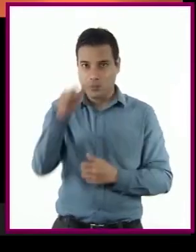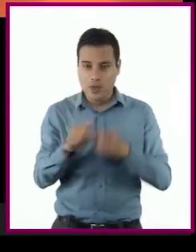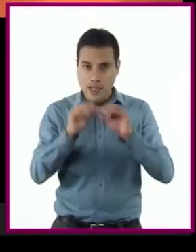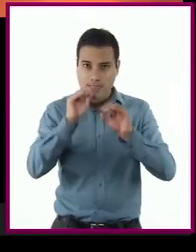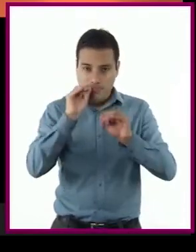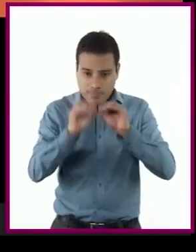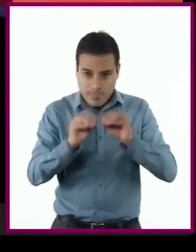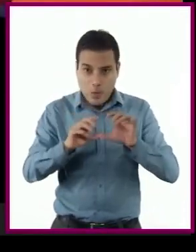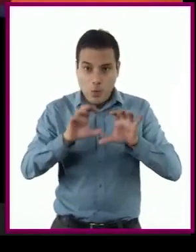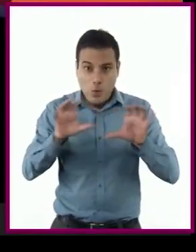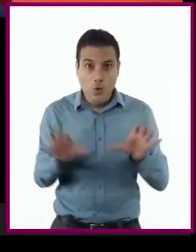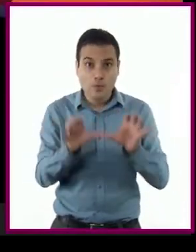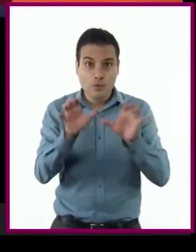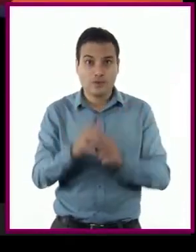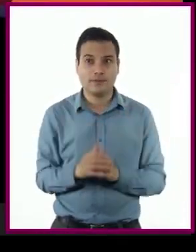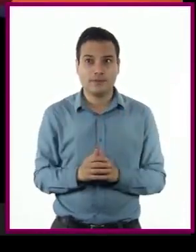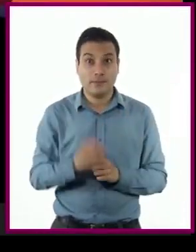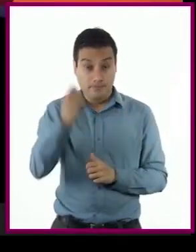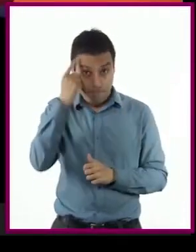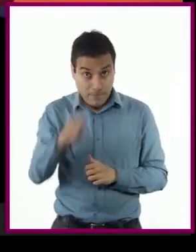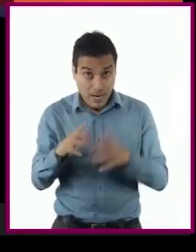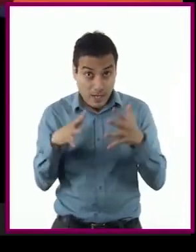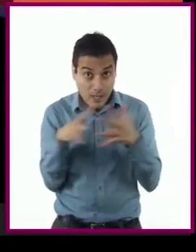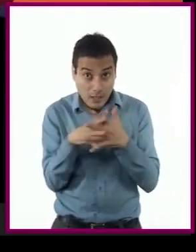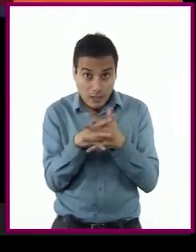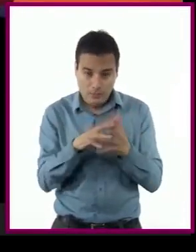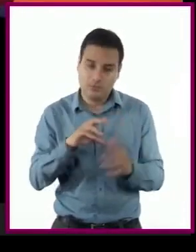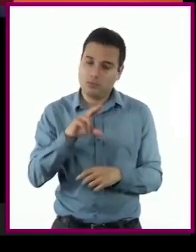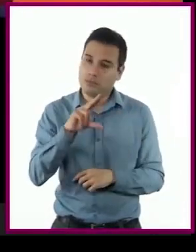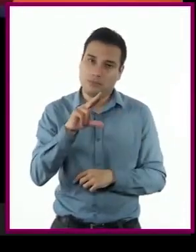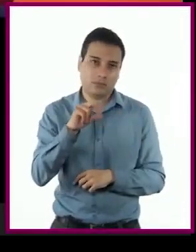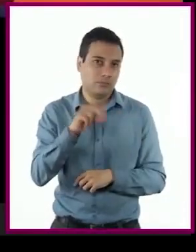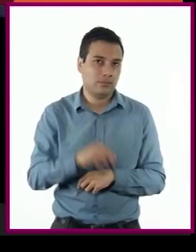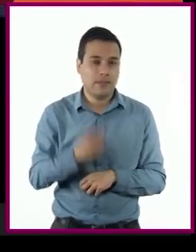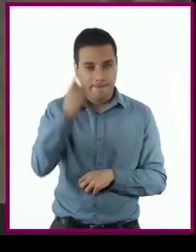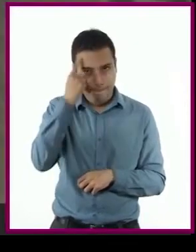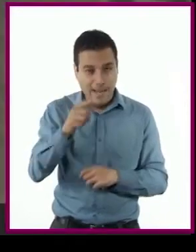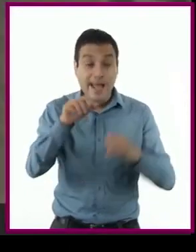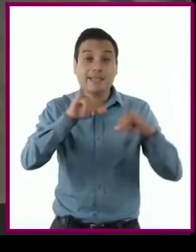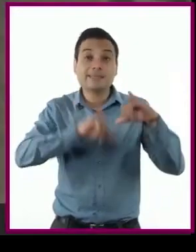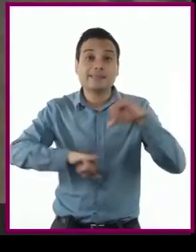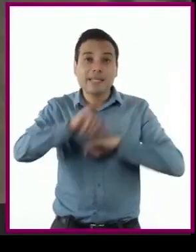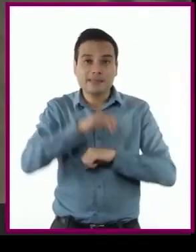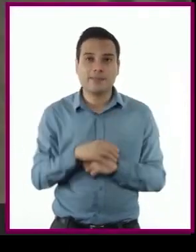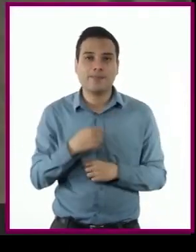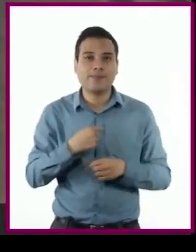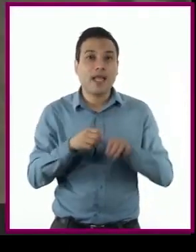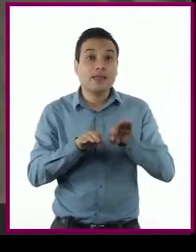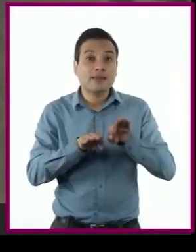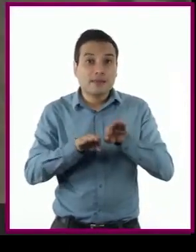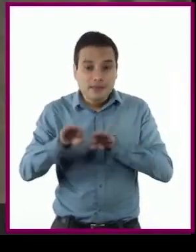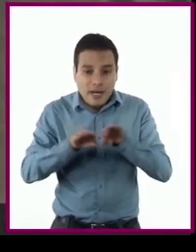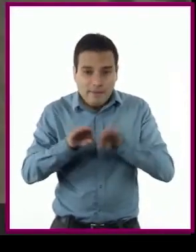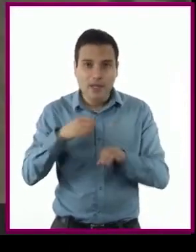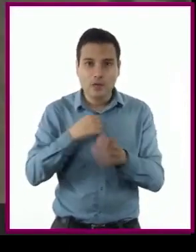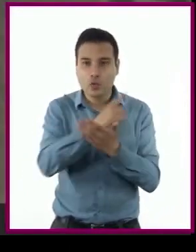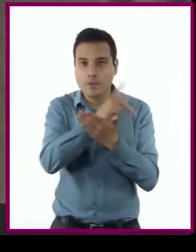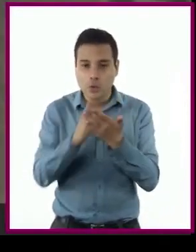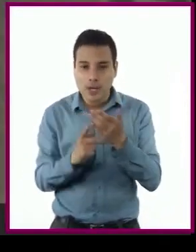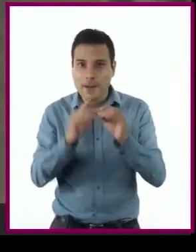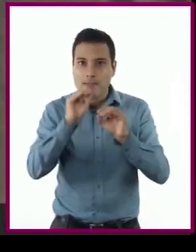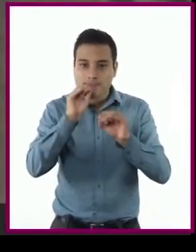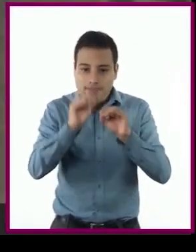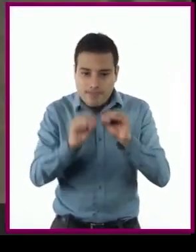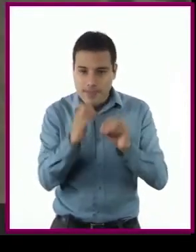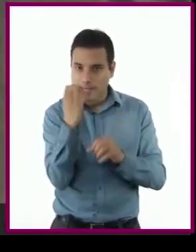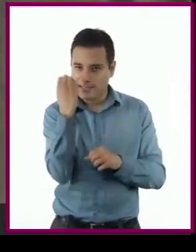pero ahora no para fines militares, sino para la ciencia. Trabajé diseñando los programas de